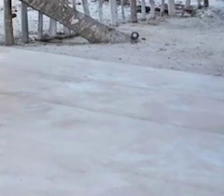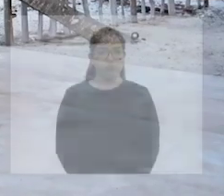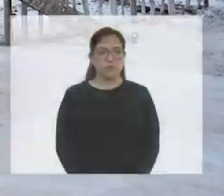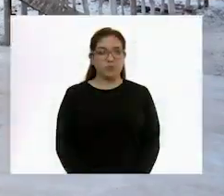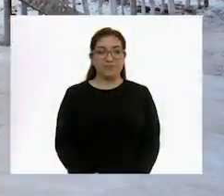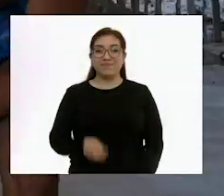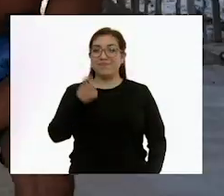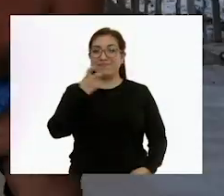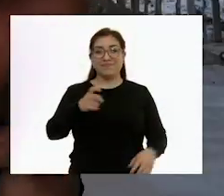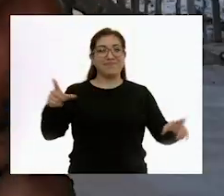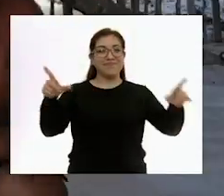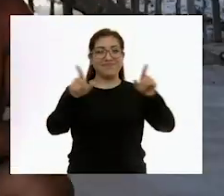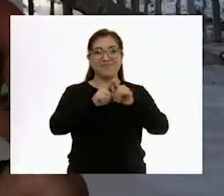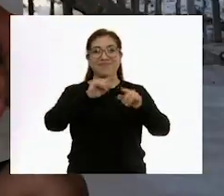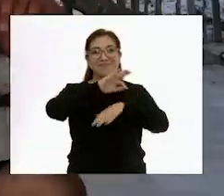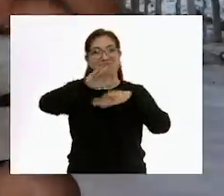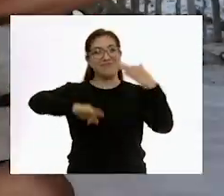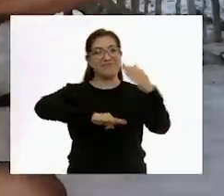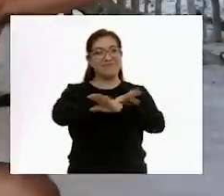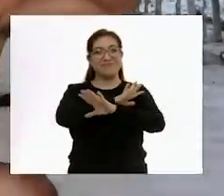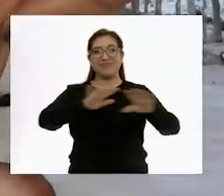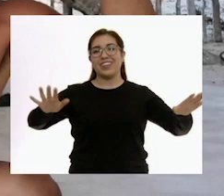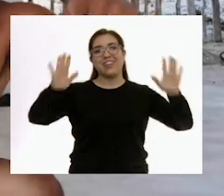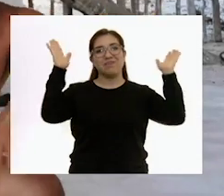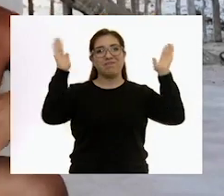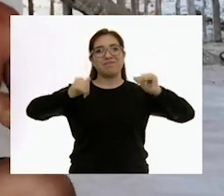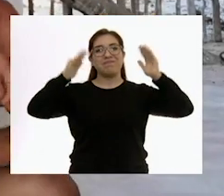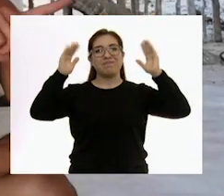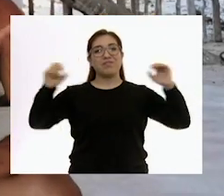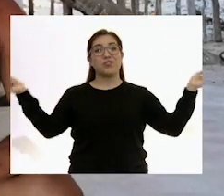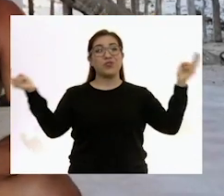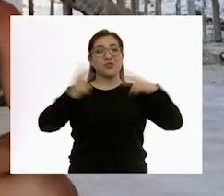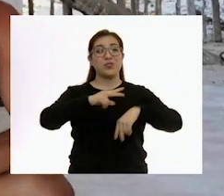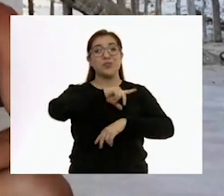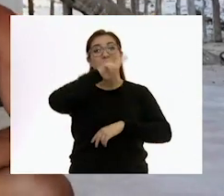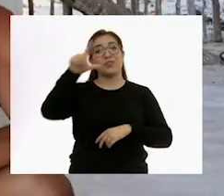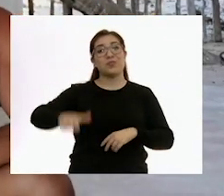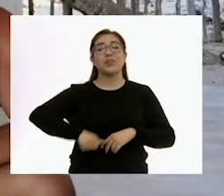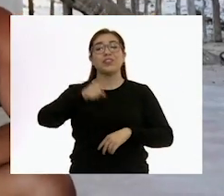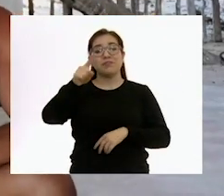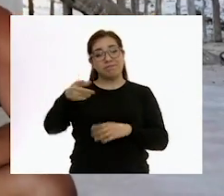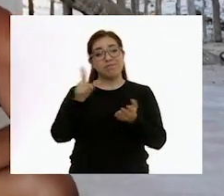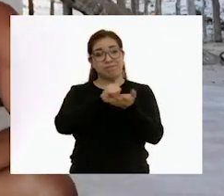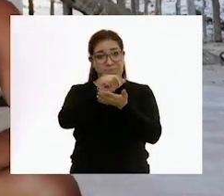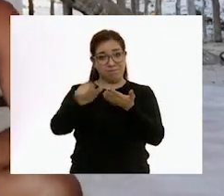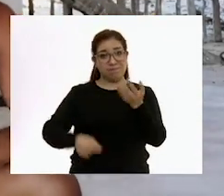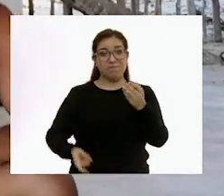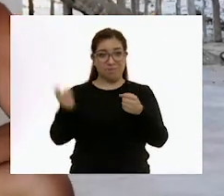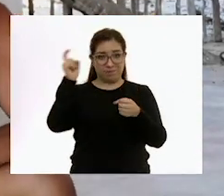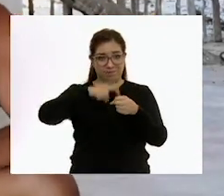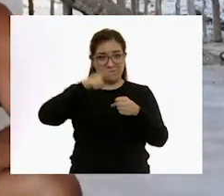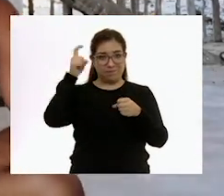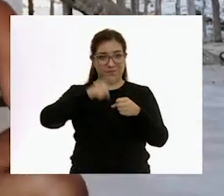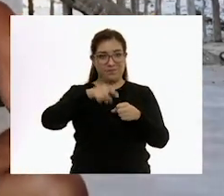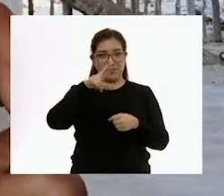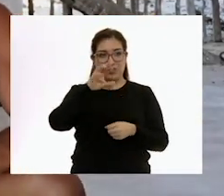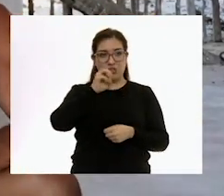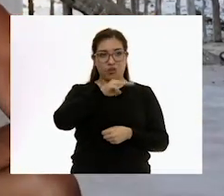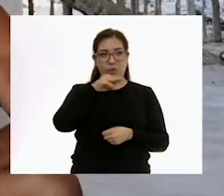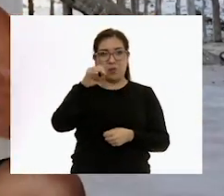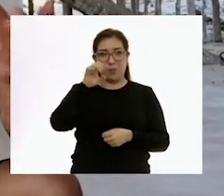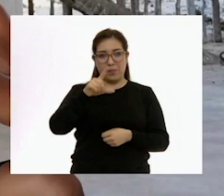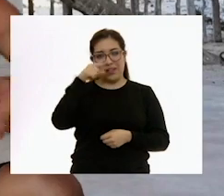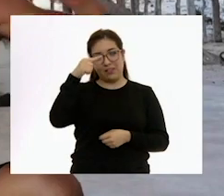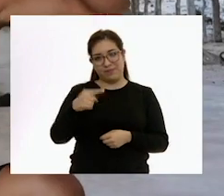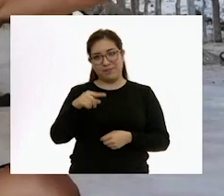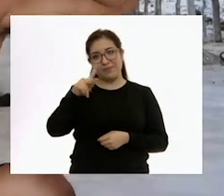Eso es Todo Amigos Yo me despido Soy tu amigo Rommel Pacheco No se olviden seguirme en mis redes Como Rommel Y un